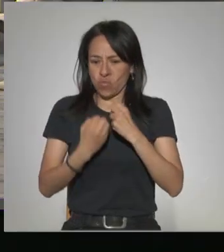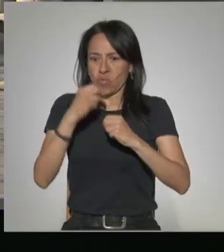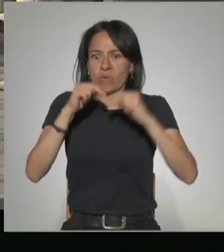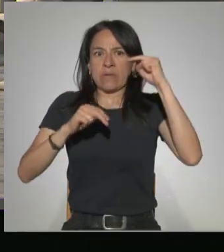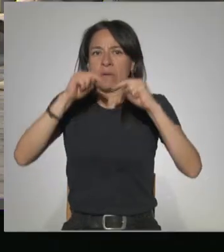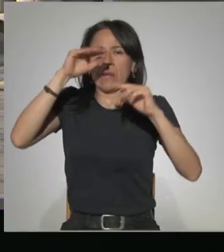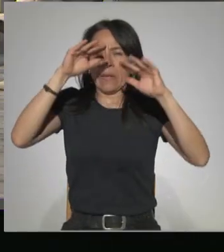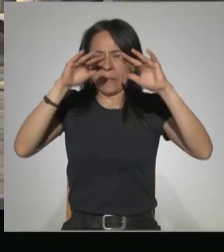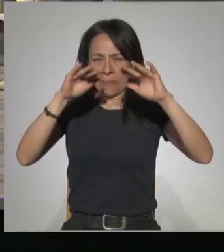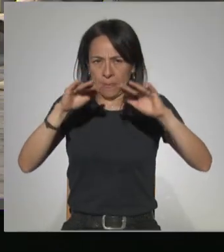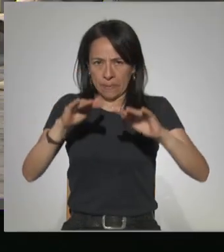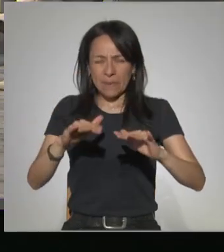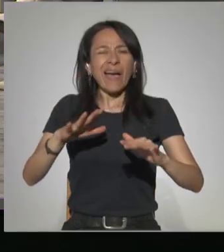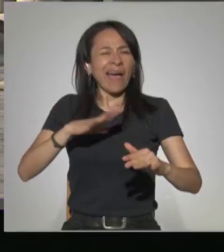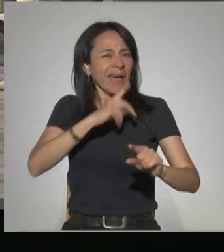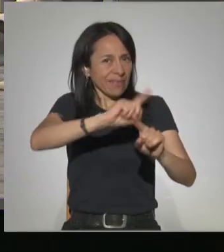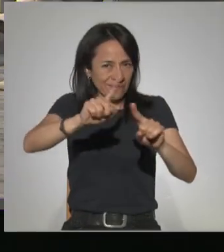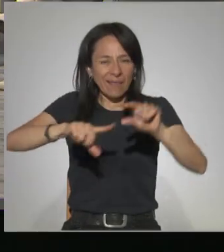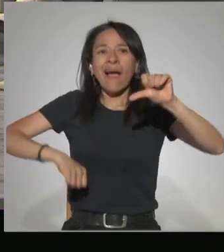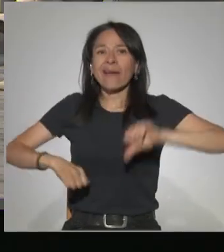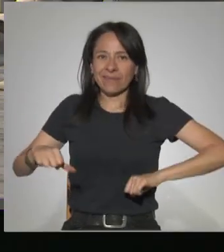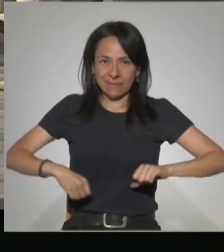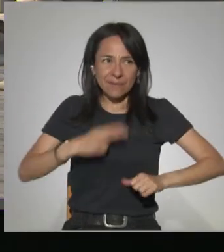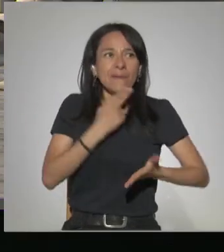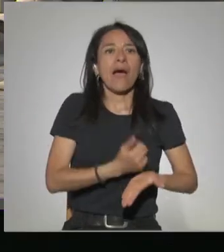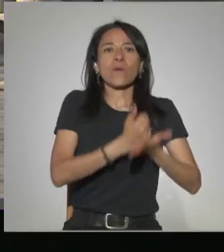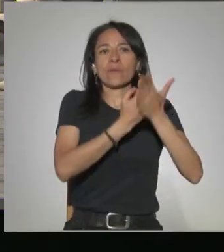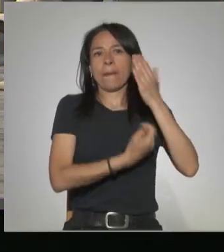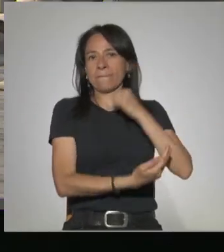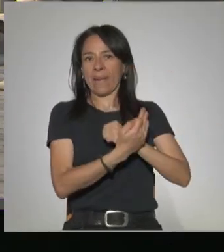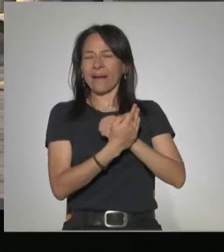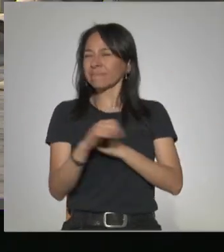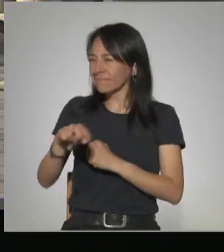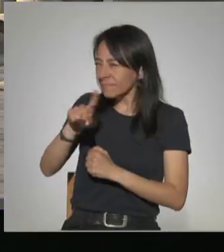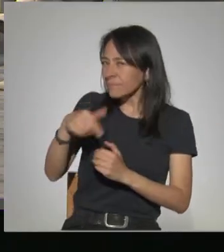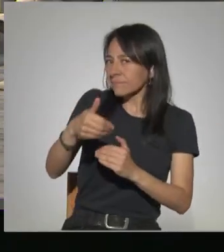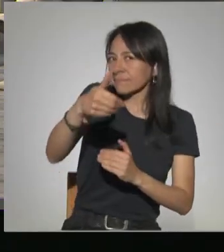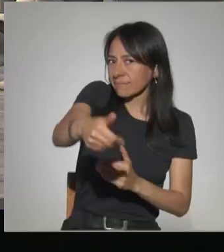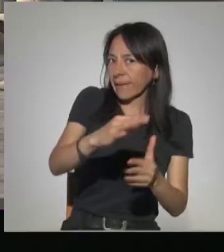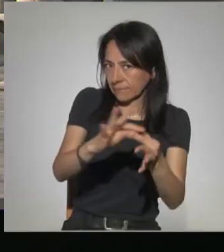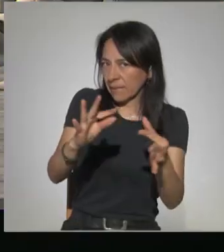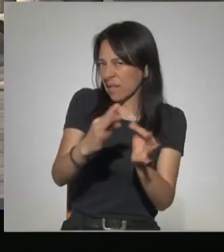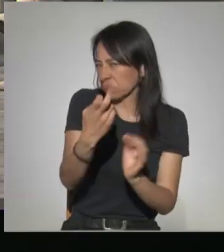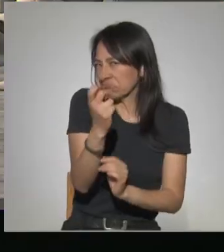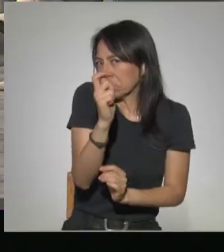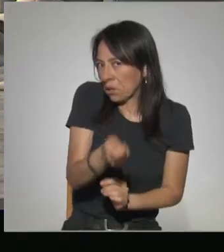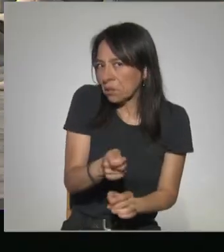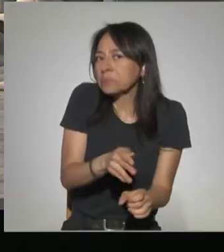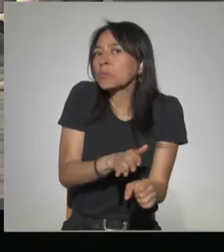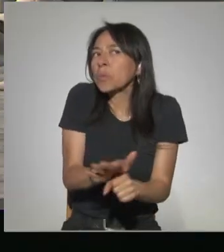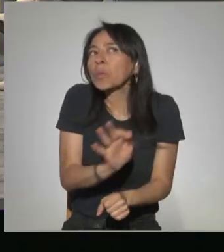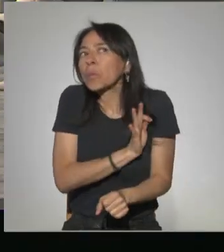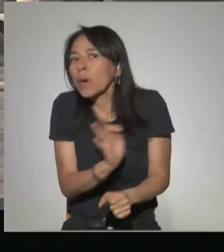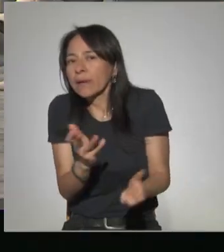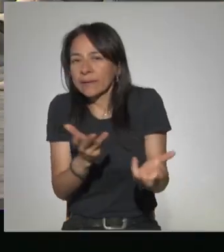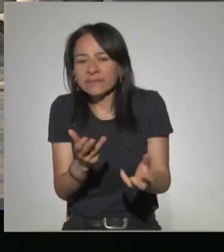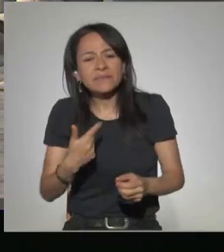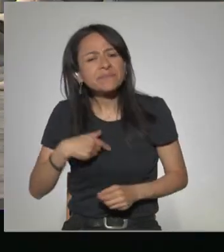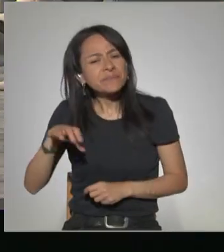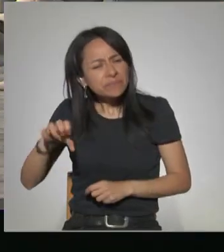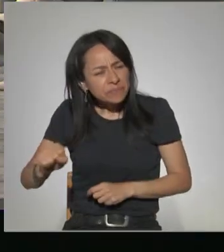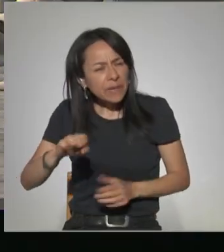estrés. Hay muchas estrategias. Más adelante las iremos diciendo. Sí, Liz, un adelante. poco, por ejemplo, los niños,